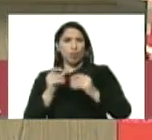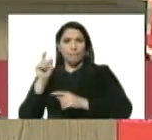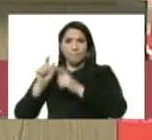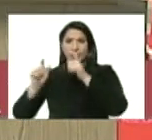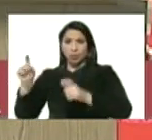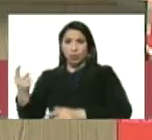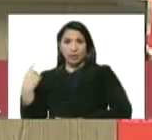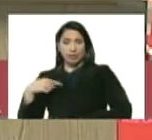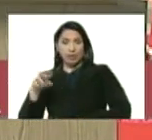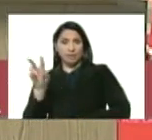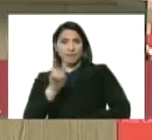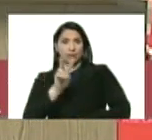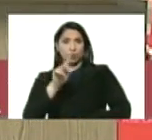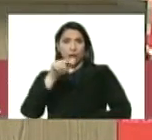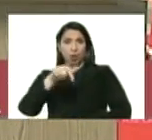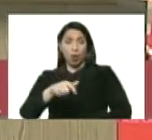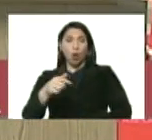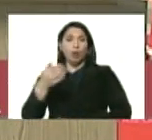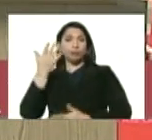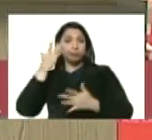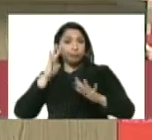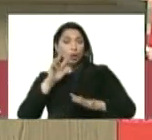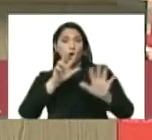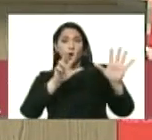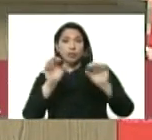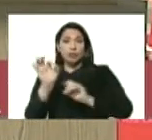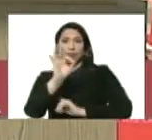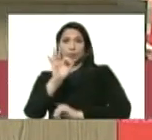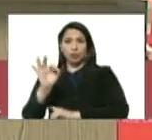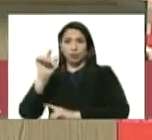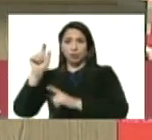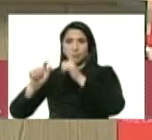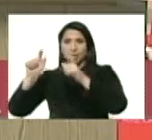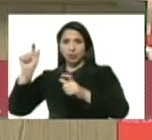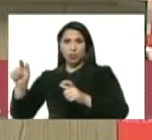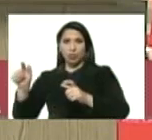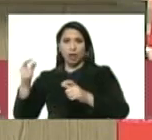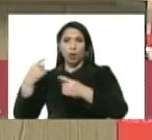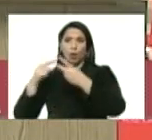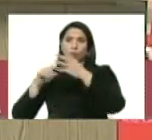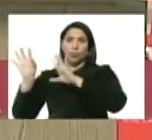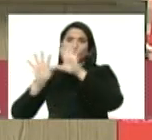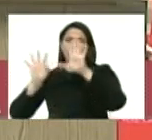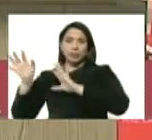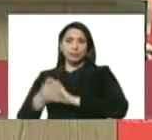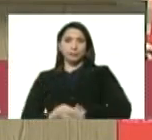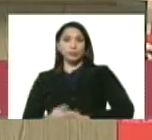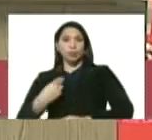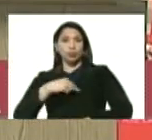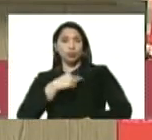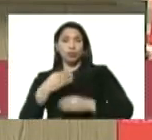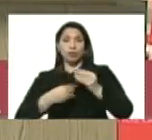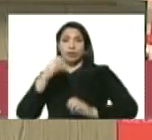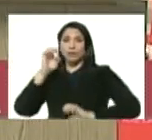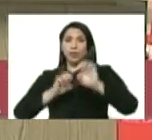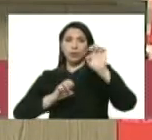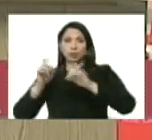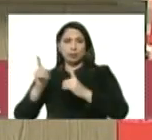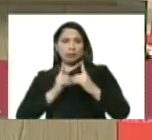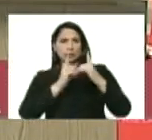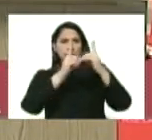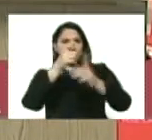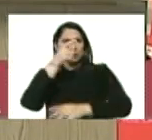tiene Venezuela hoy, prácticamente el 80% son casos importados. Y estamos haciendo una evaluación y un